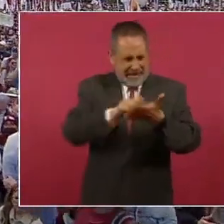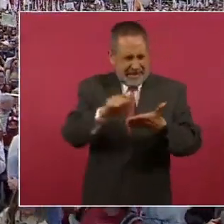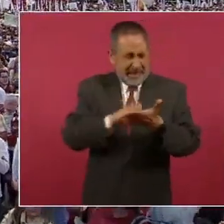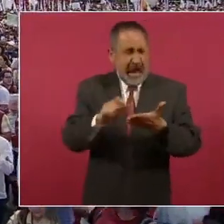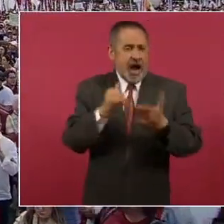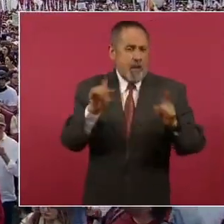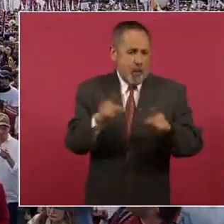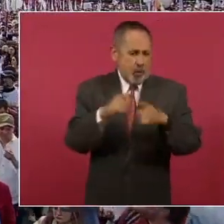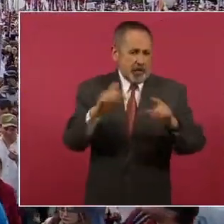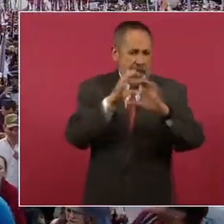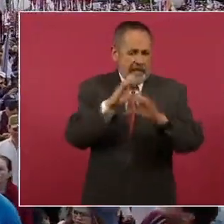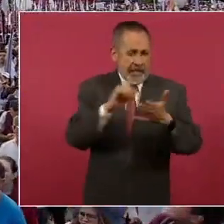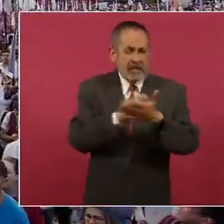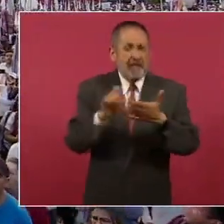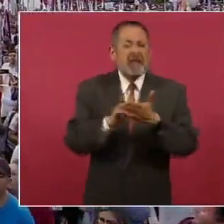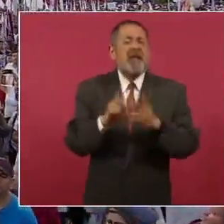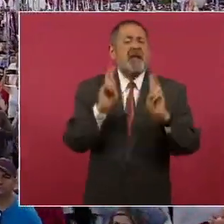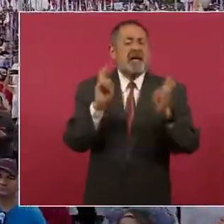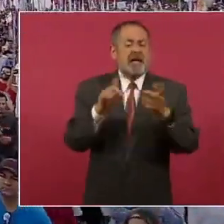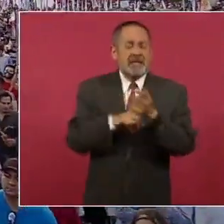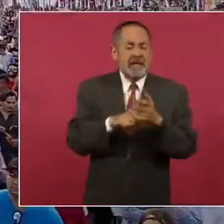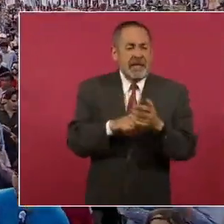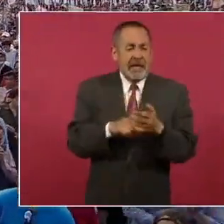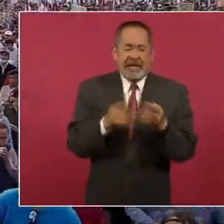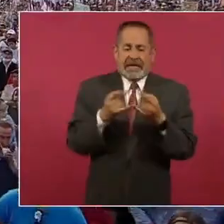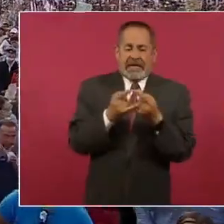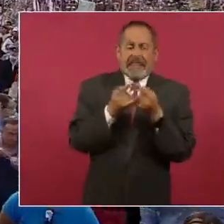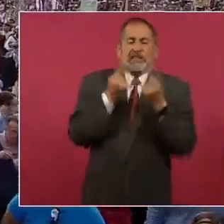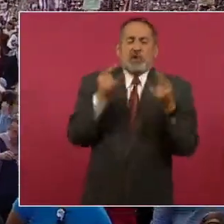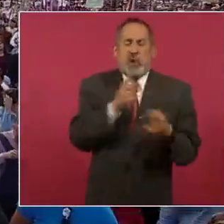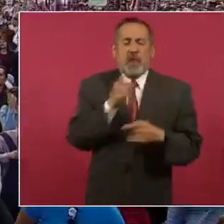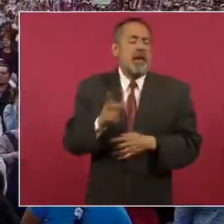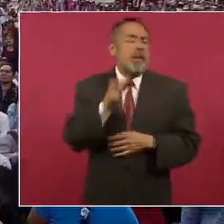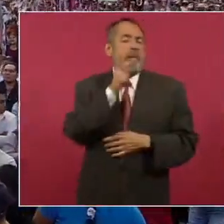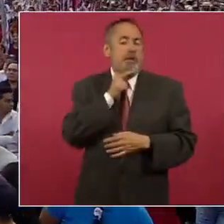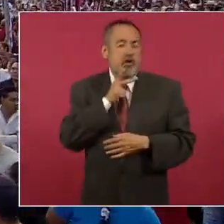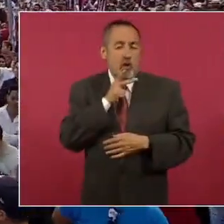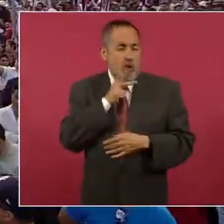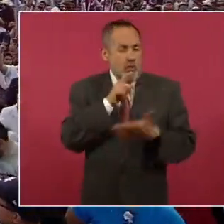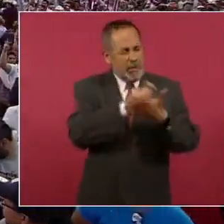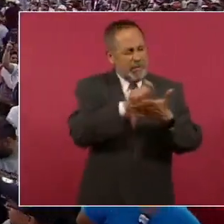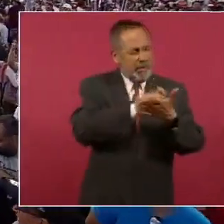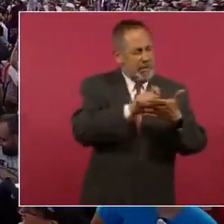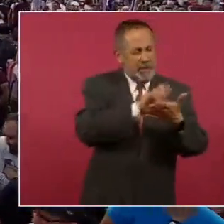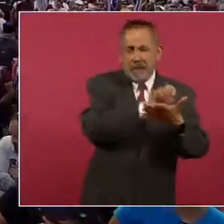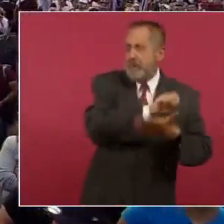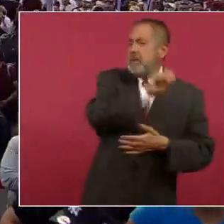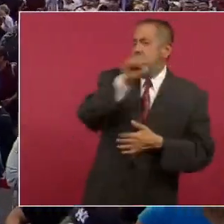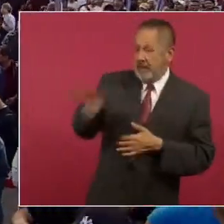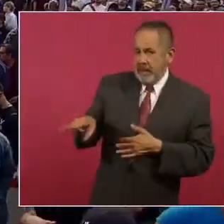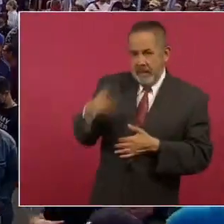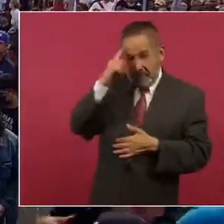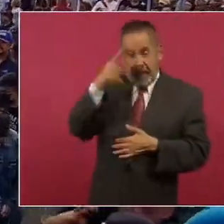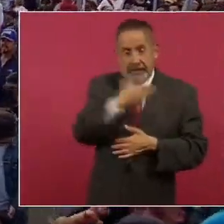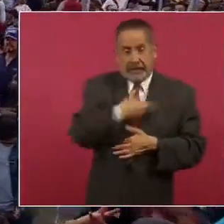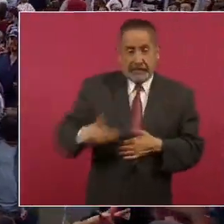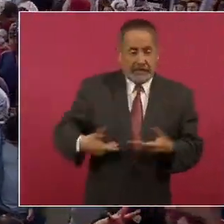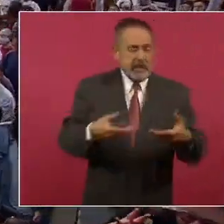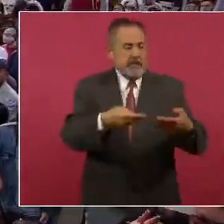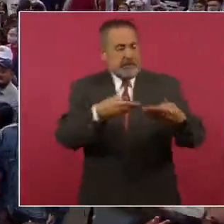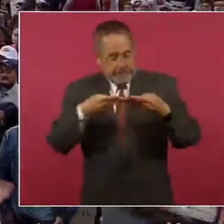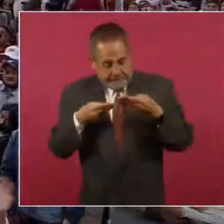música del corrido del petróleo y se lo envió al presidente con la instrucción de